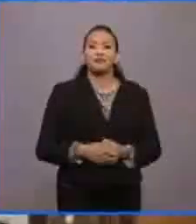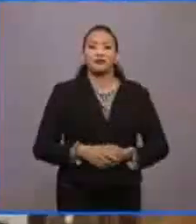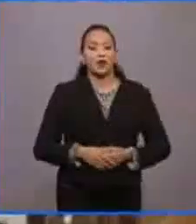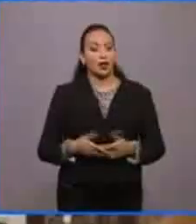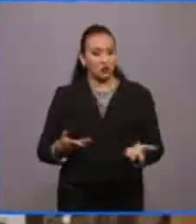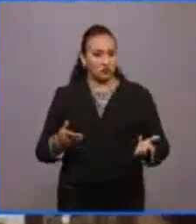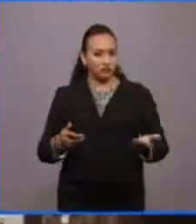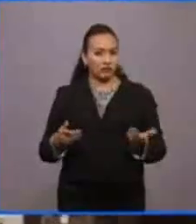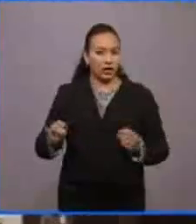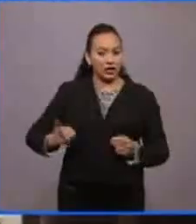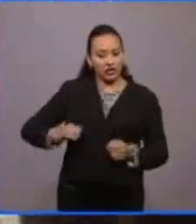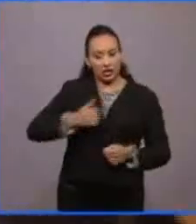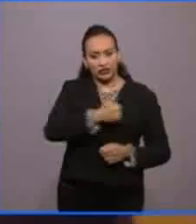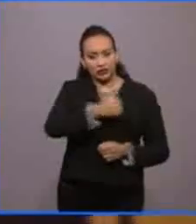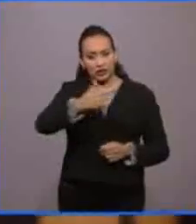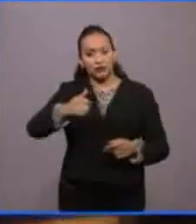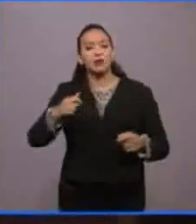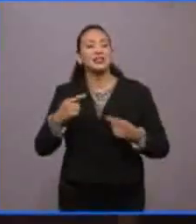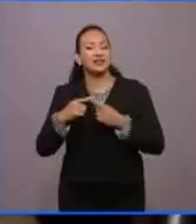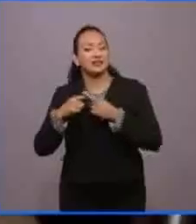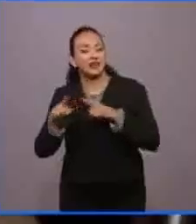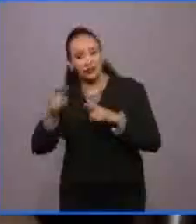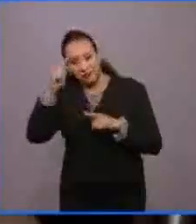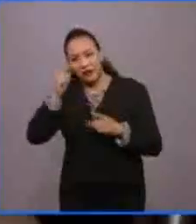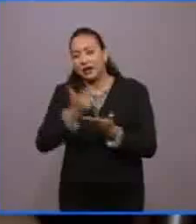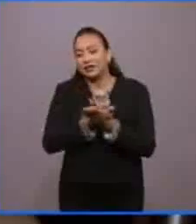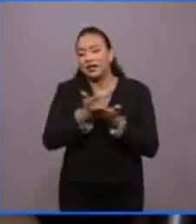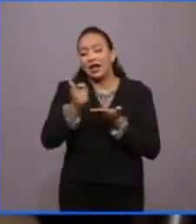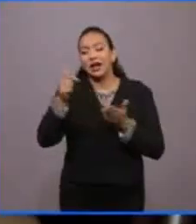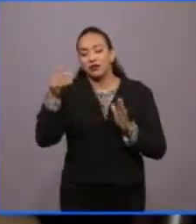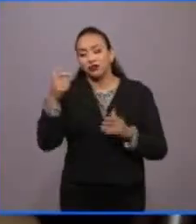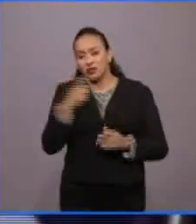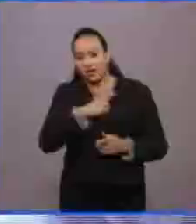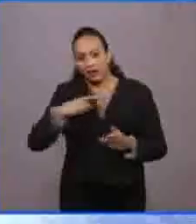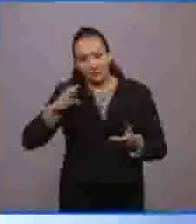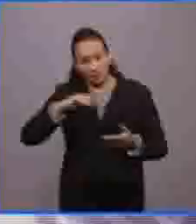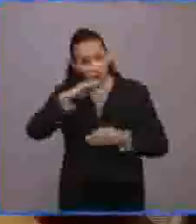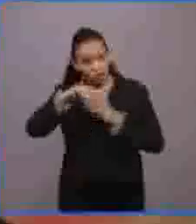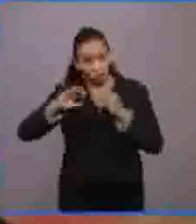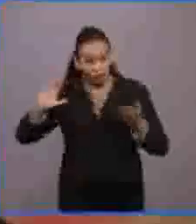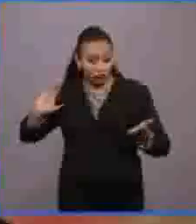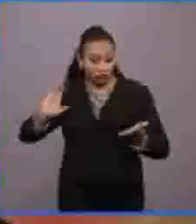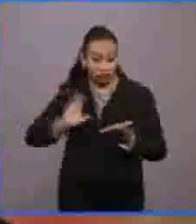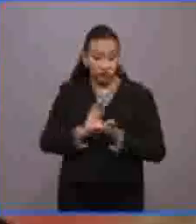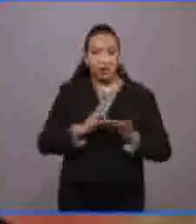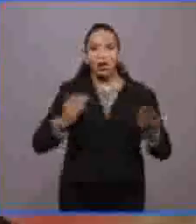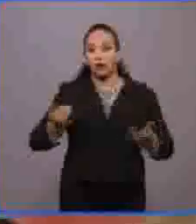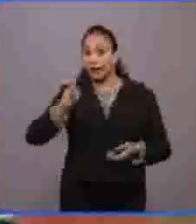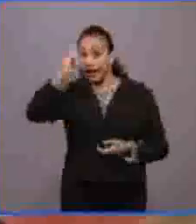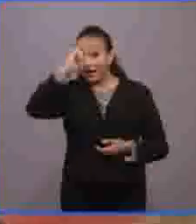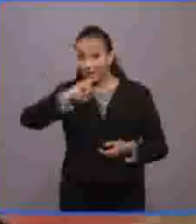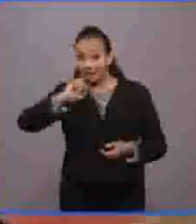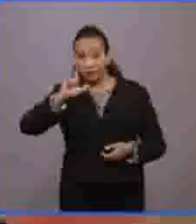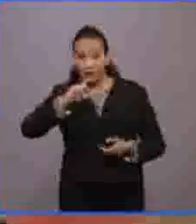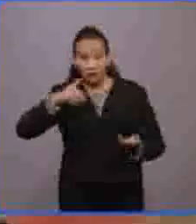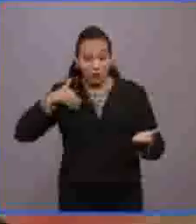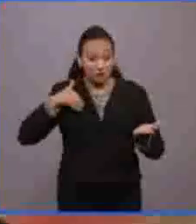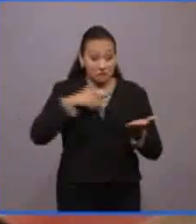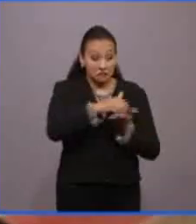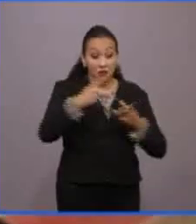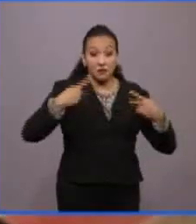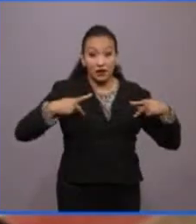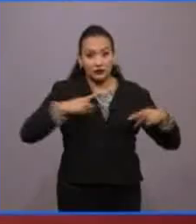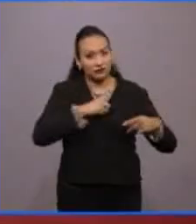una naturaleza similar a los salarios caídos y constituyen una obligación forzosa para el patrón que despidió de manera injustificada